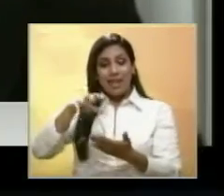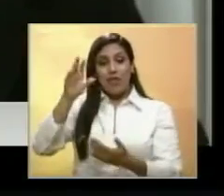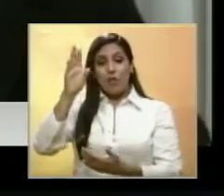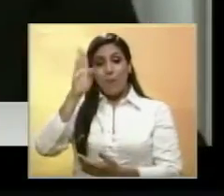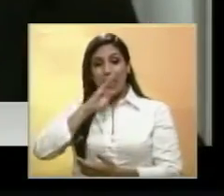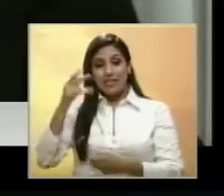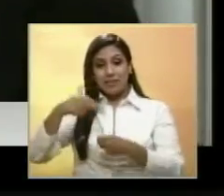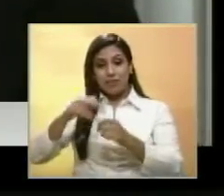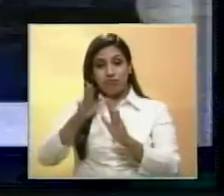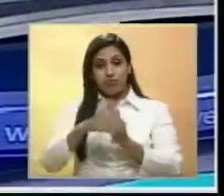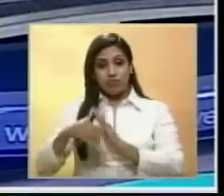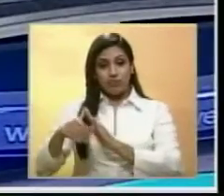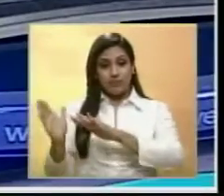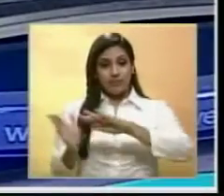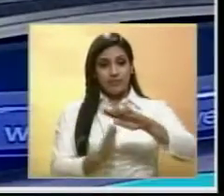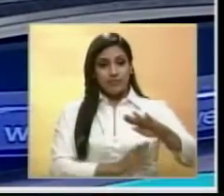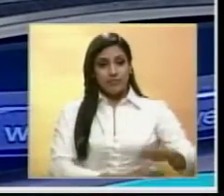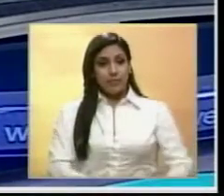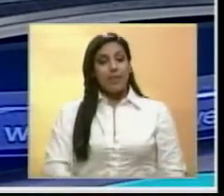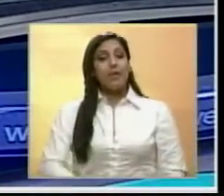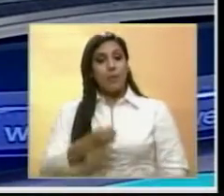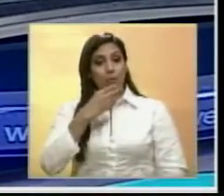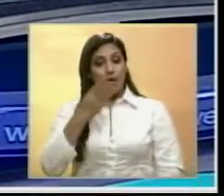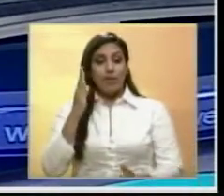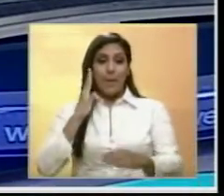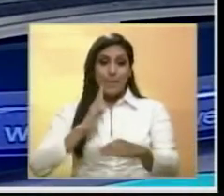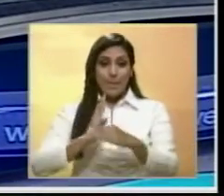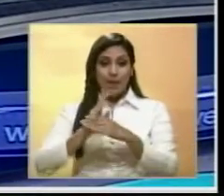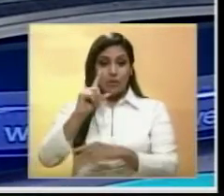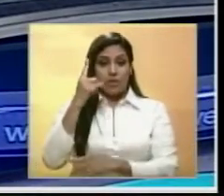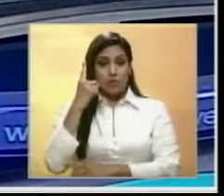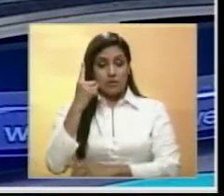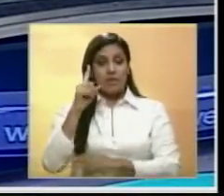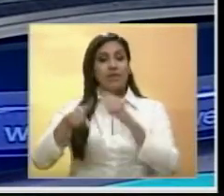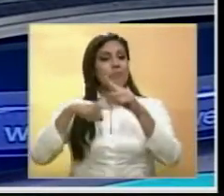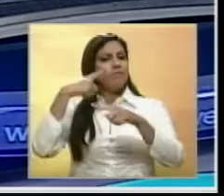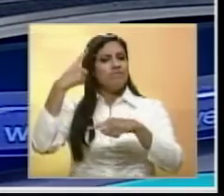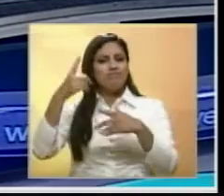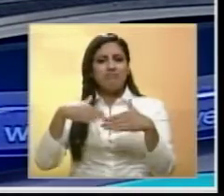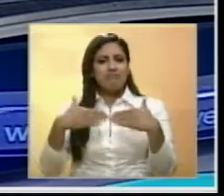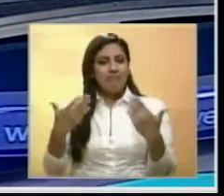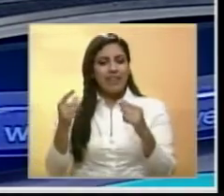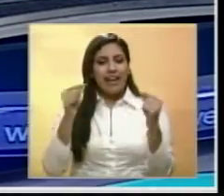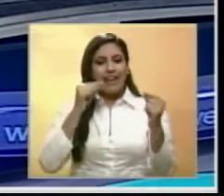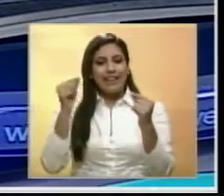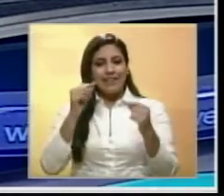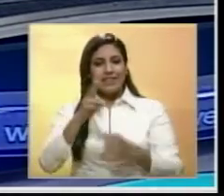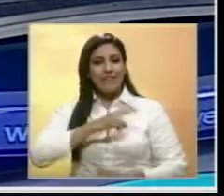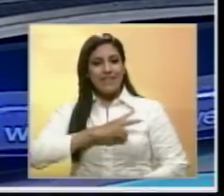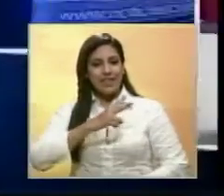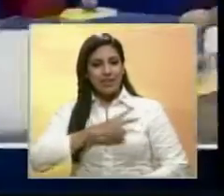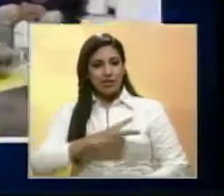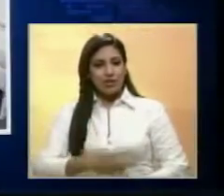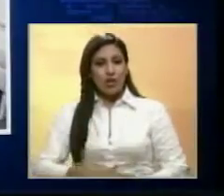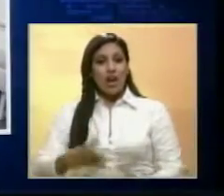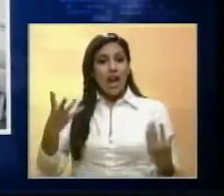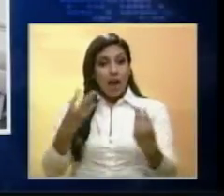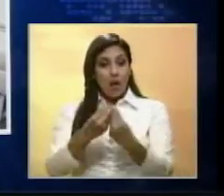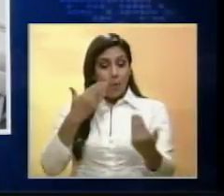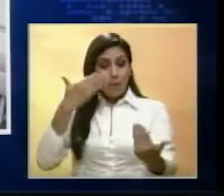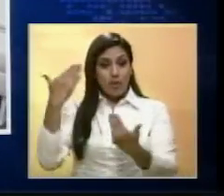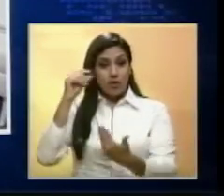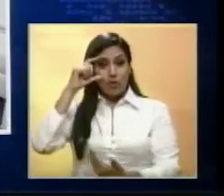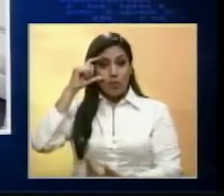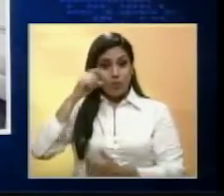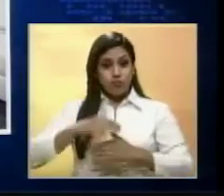petrolera Petrobras. Bueno, es momento de hacer nuestra primera pausa y al regreso. En entrevista Venevisión nos acompaña